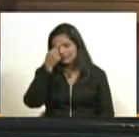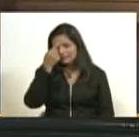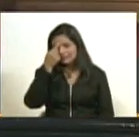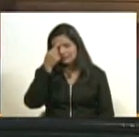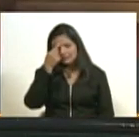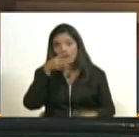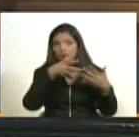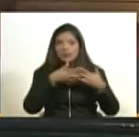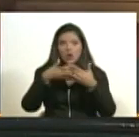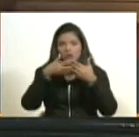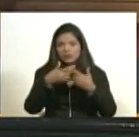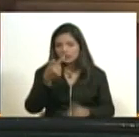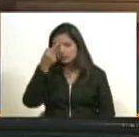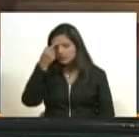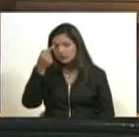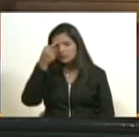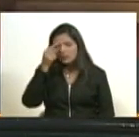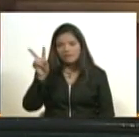imperialismo norteamericano con nosotros.